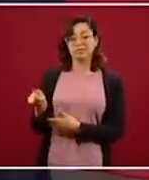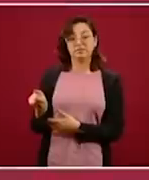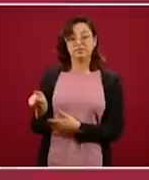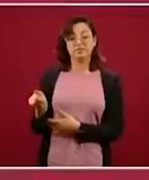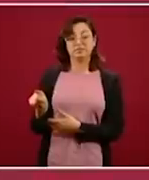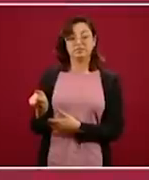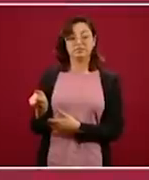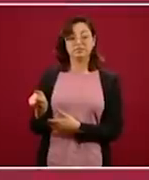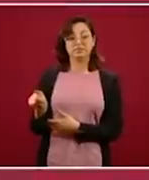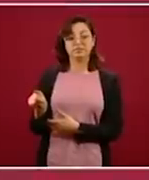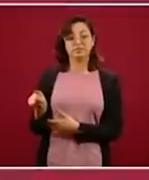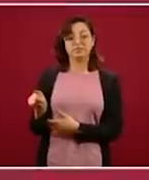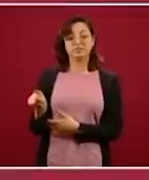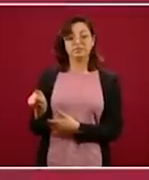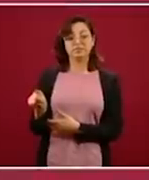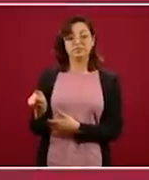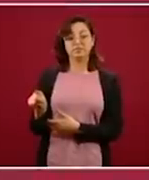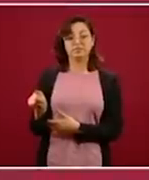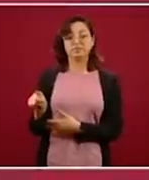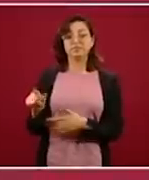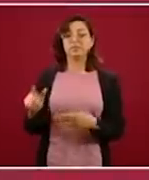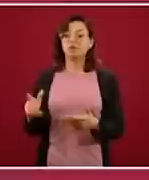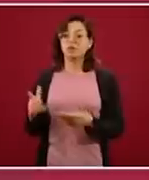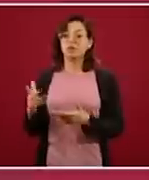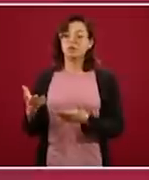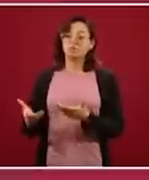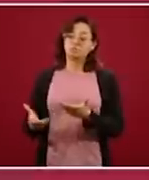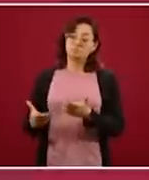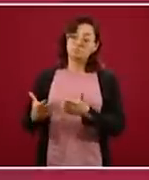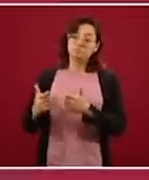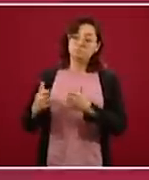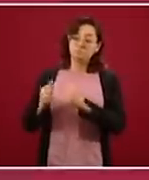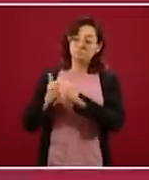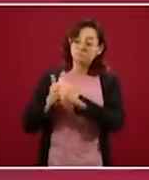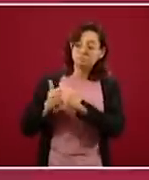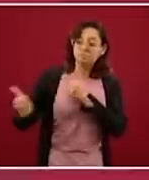convirtiera en una entidad autónoma,